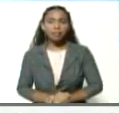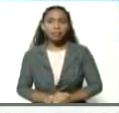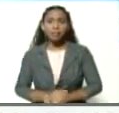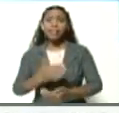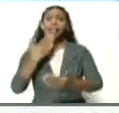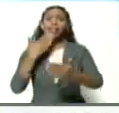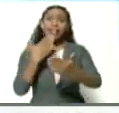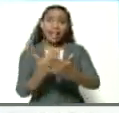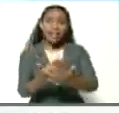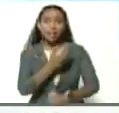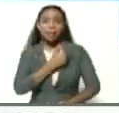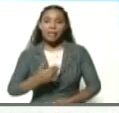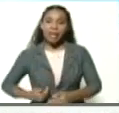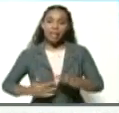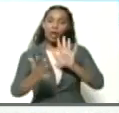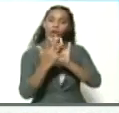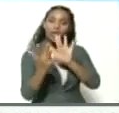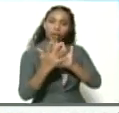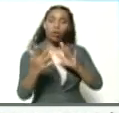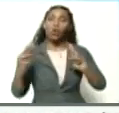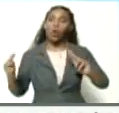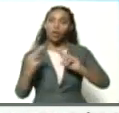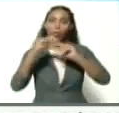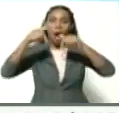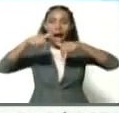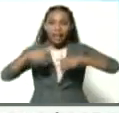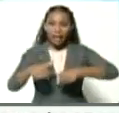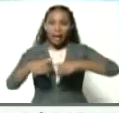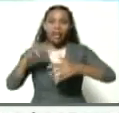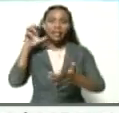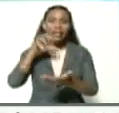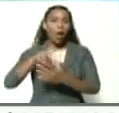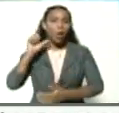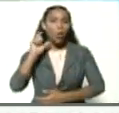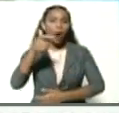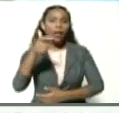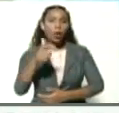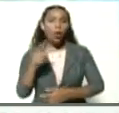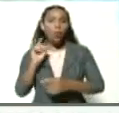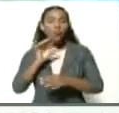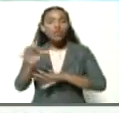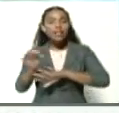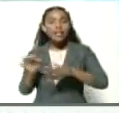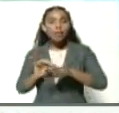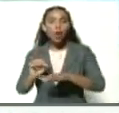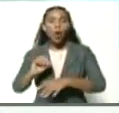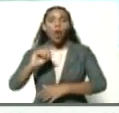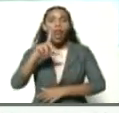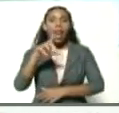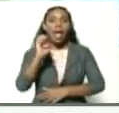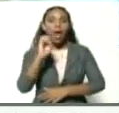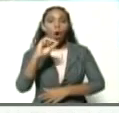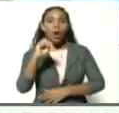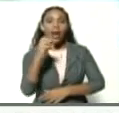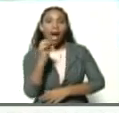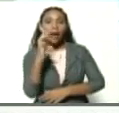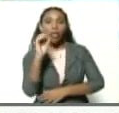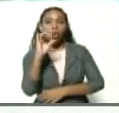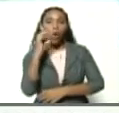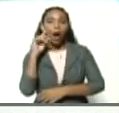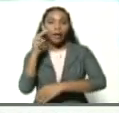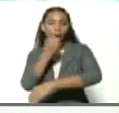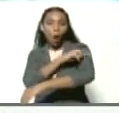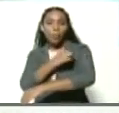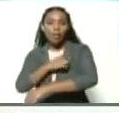Gracias, presidente, por el contacto. Nos encontramos acá en el estado Guárico, municipio Leonardo Infante, en el